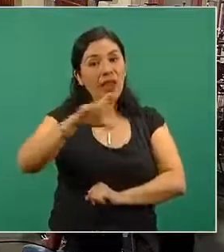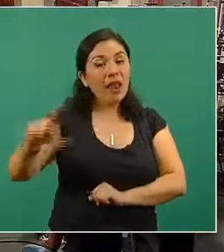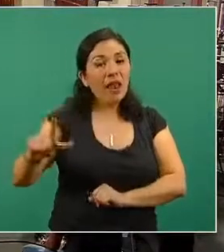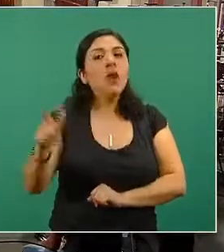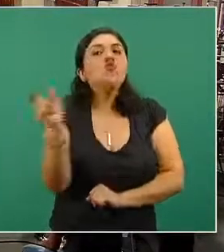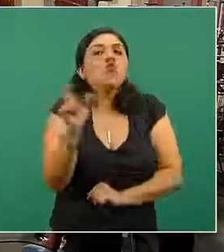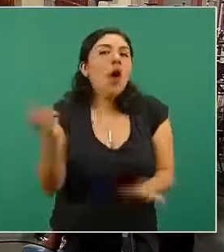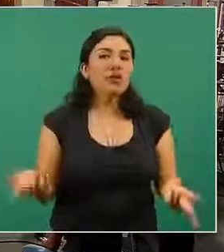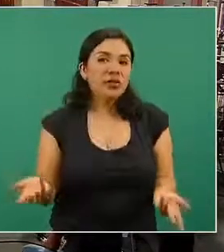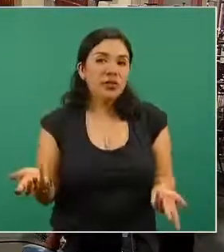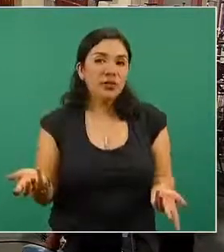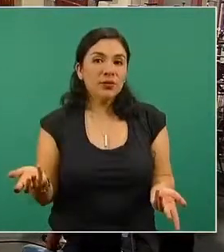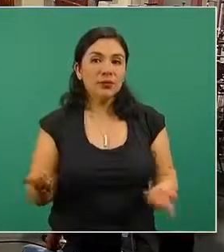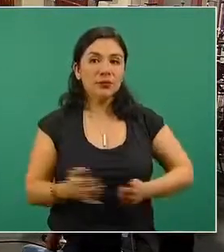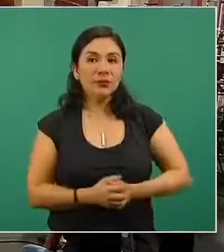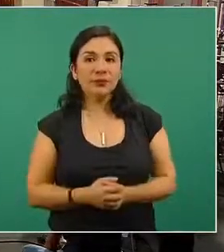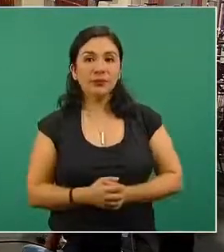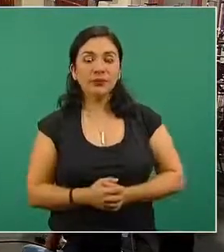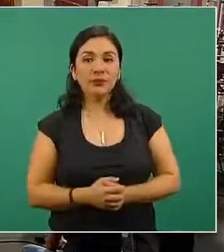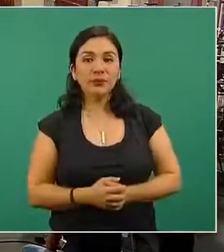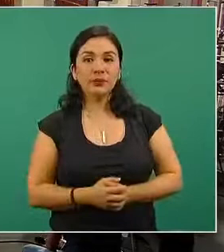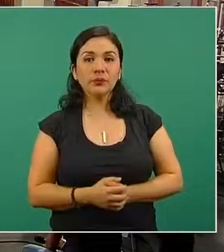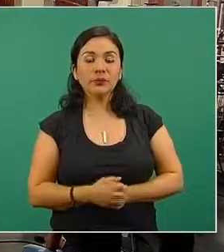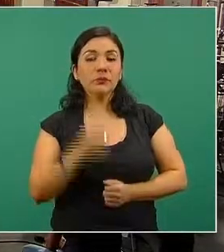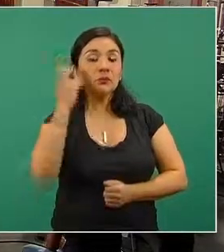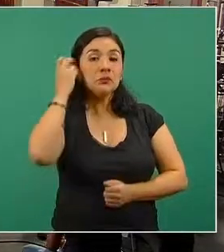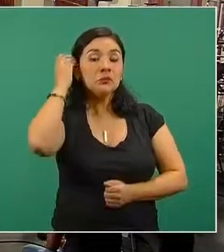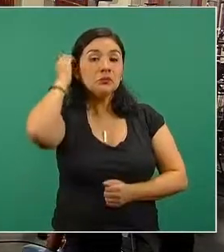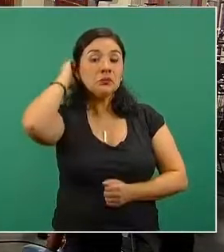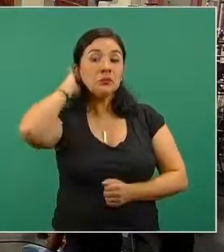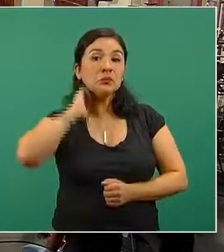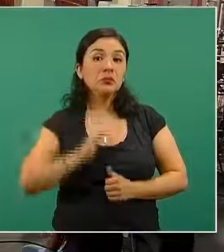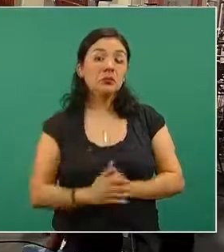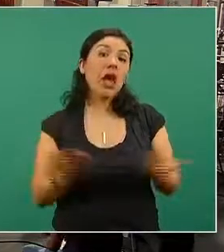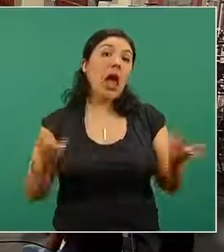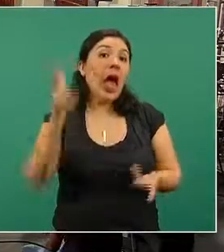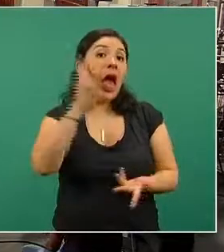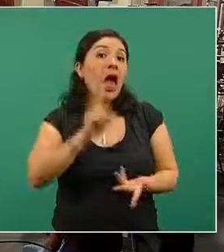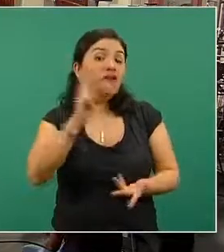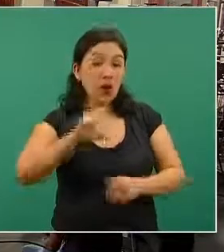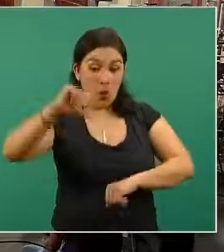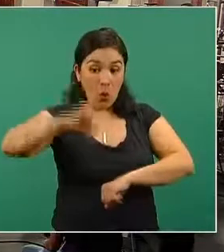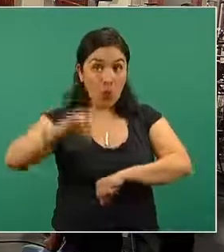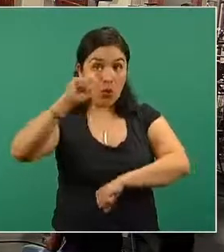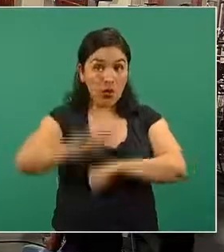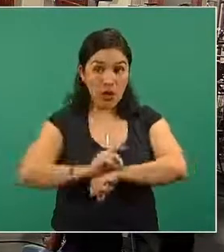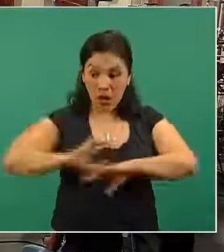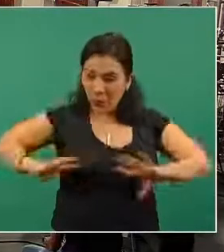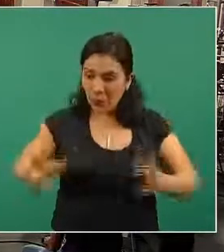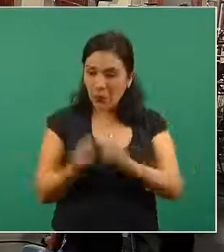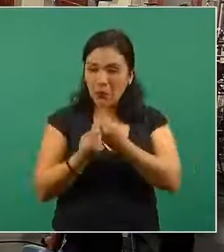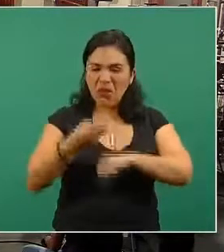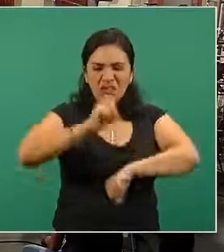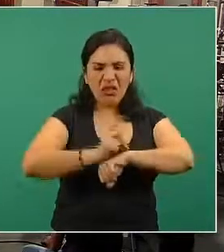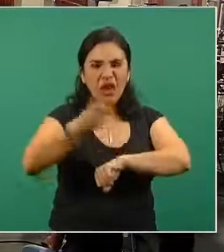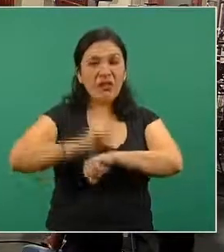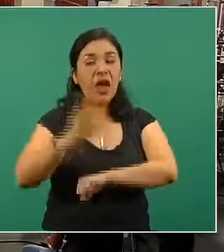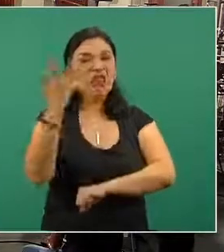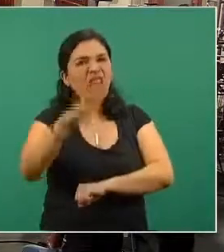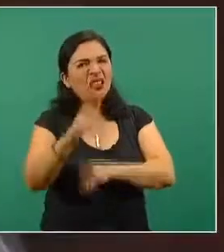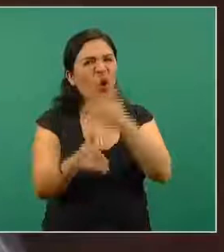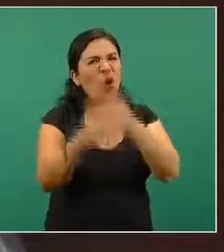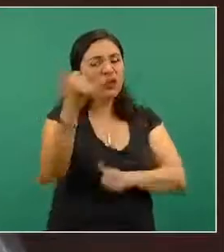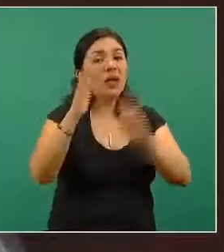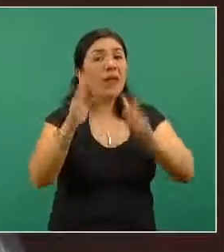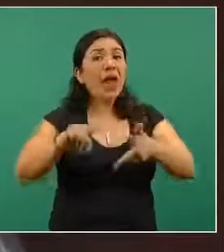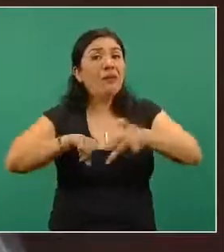actividades? Sí, pues eso ya estaremos viendo. El día de hoy está cumpliendo su día 10, 11 de